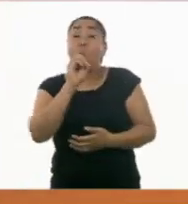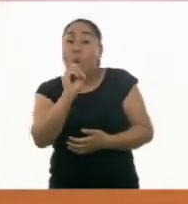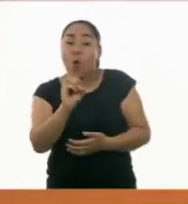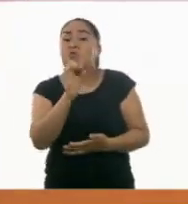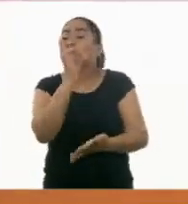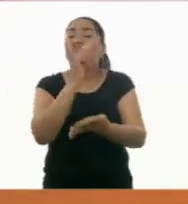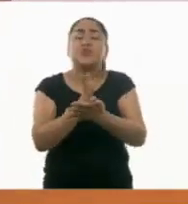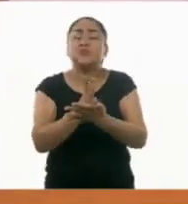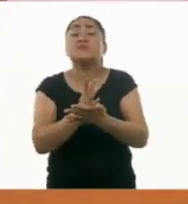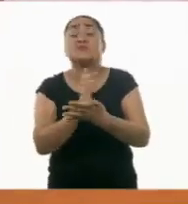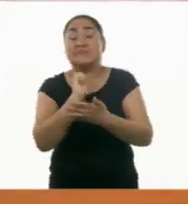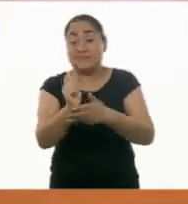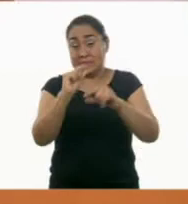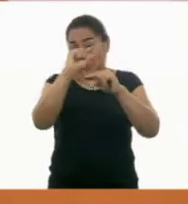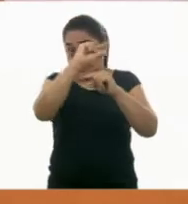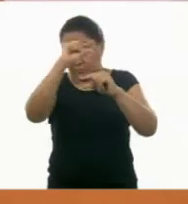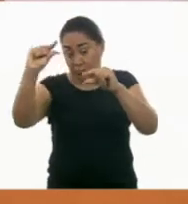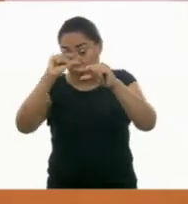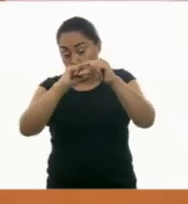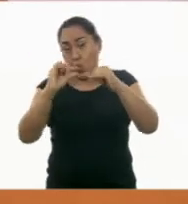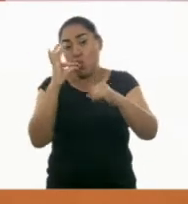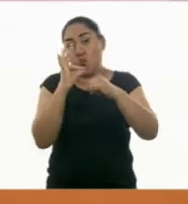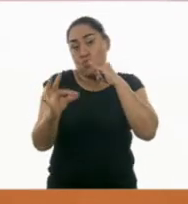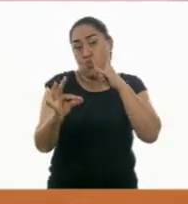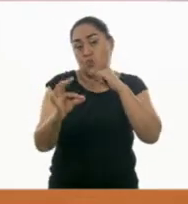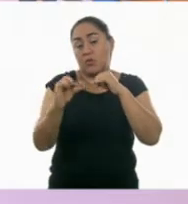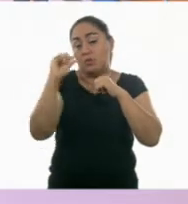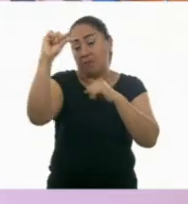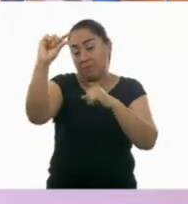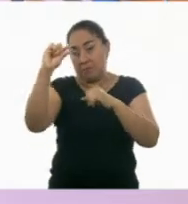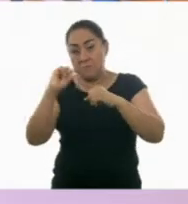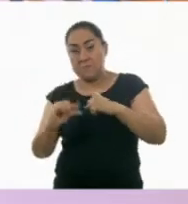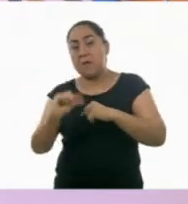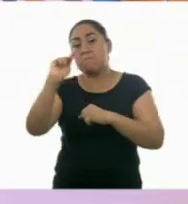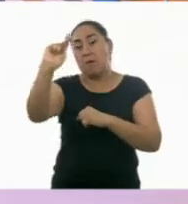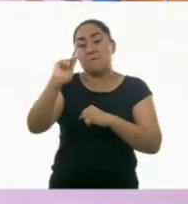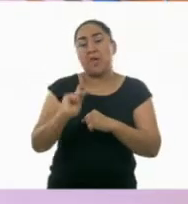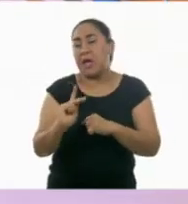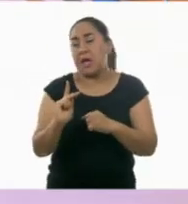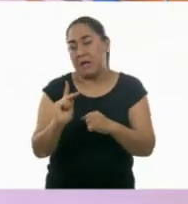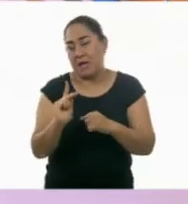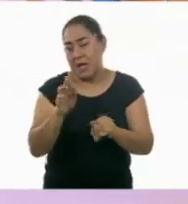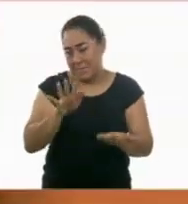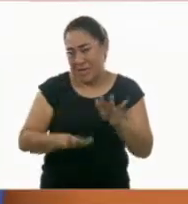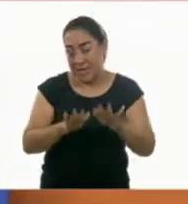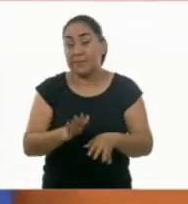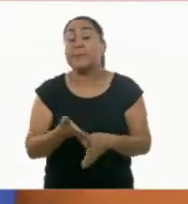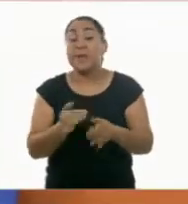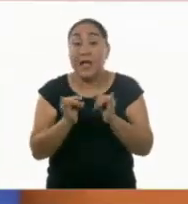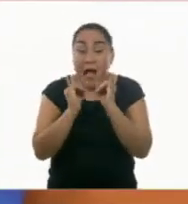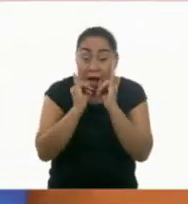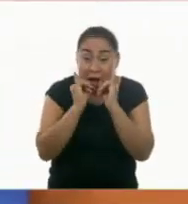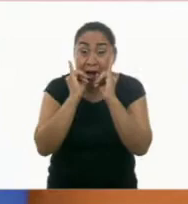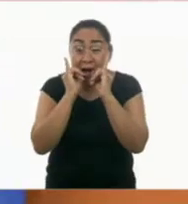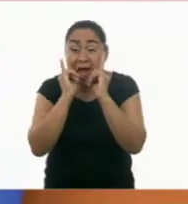con que la última termine en esa misma para continuar el texto. Y entonces jabalí termina con I y